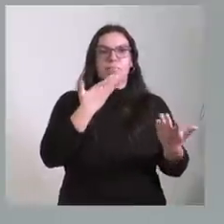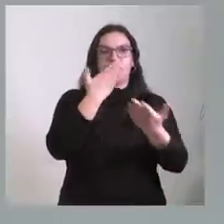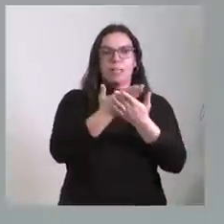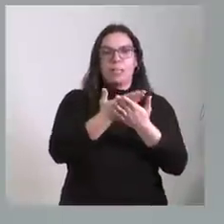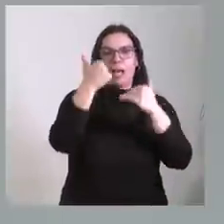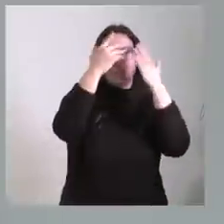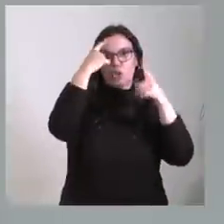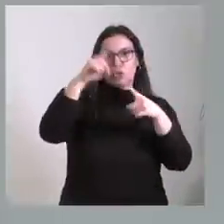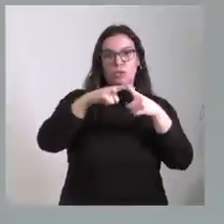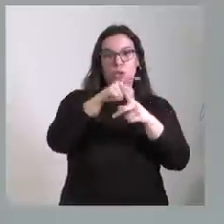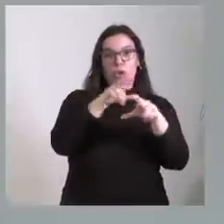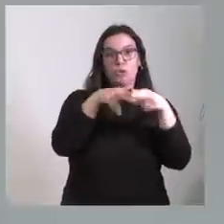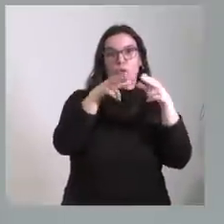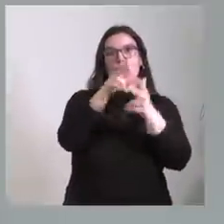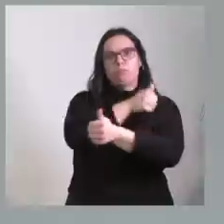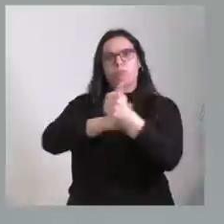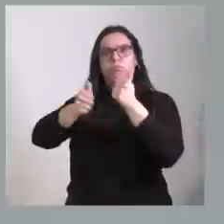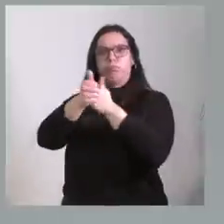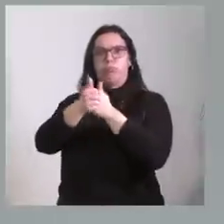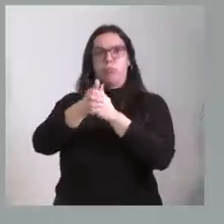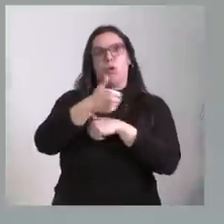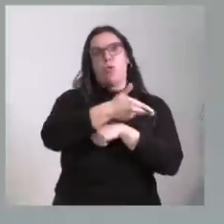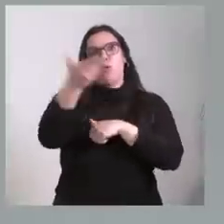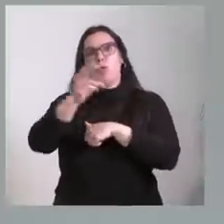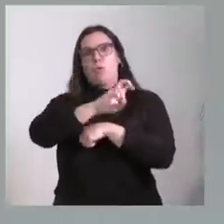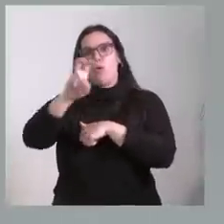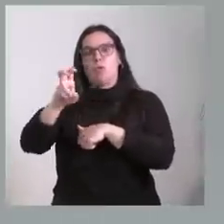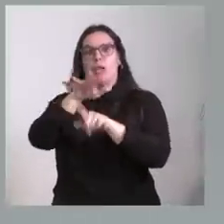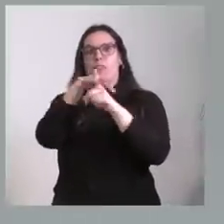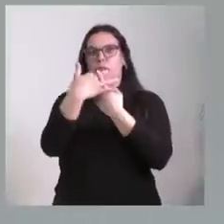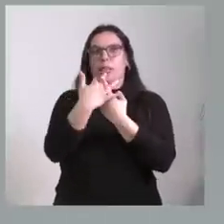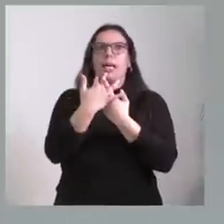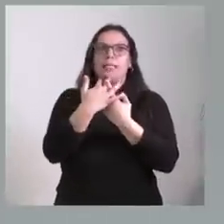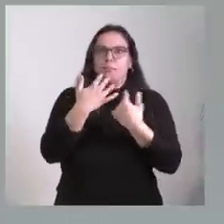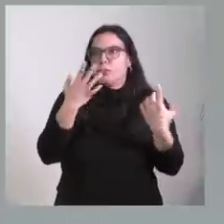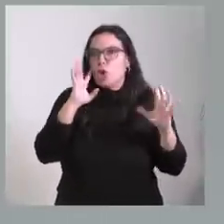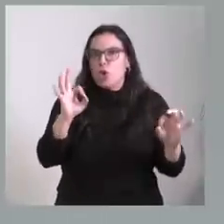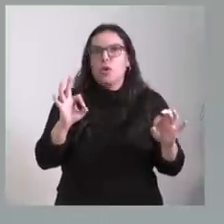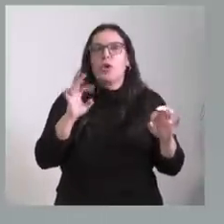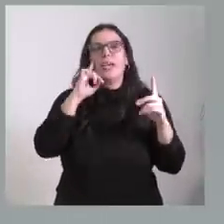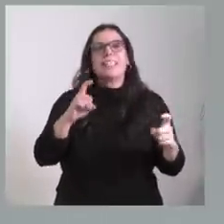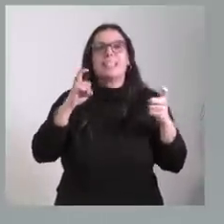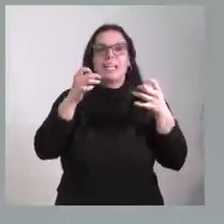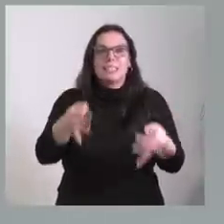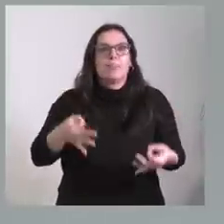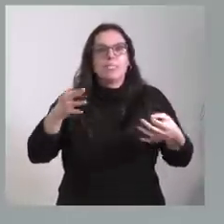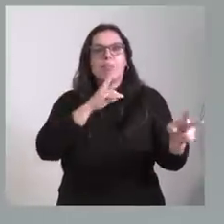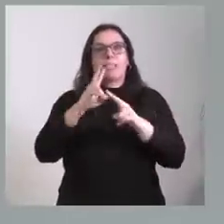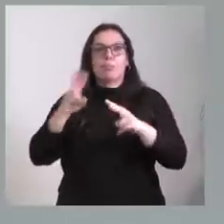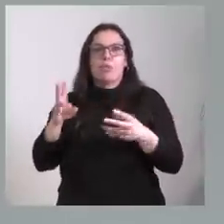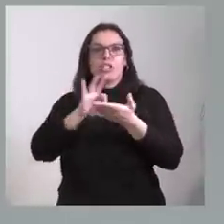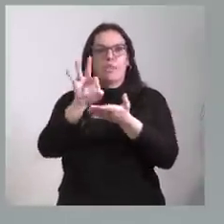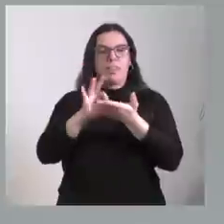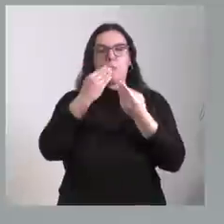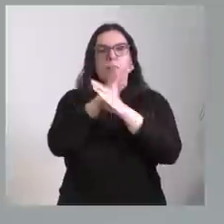psicosocial tenga atención preferente respecto de cualquier otra circunstancia que por supuesto lo que se intenta siempre es dar el mejor servicio